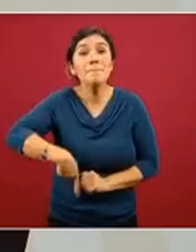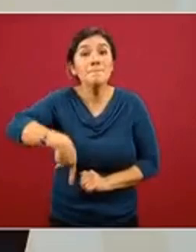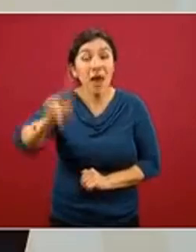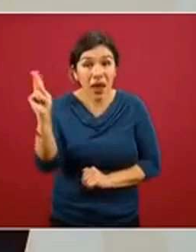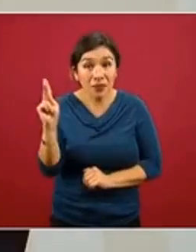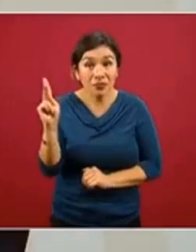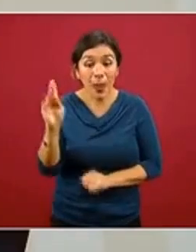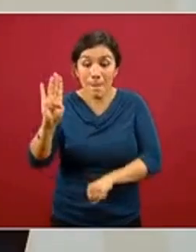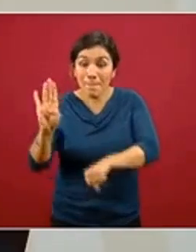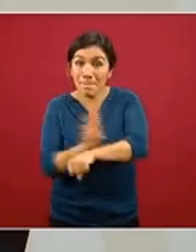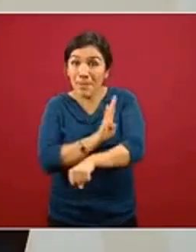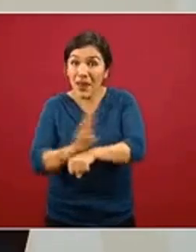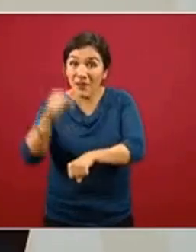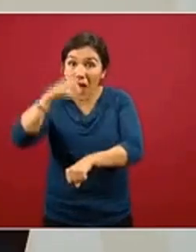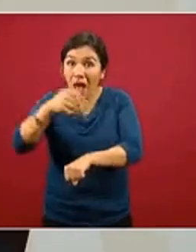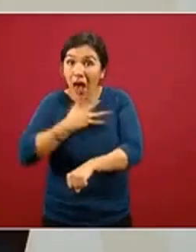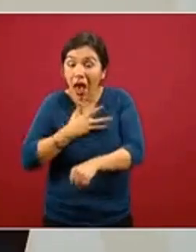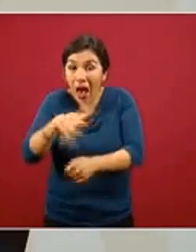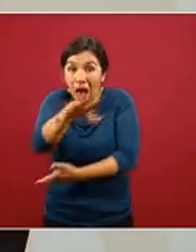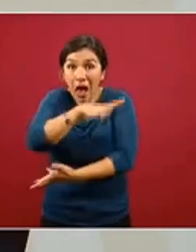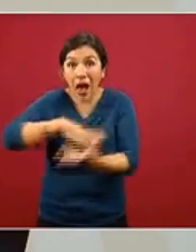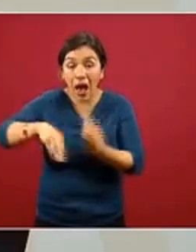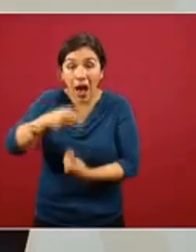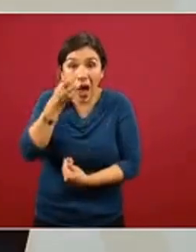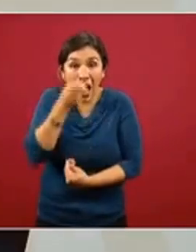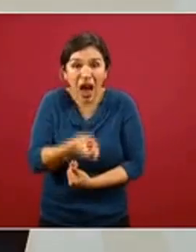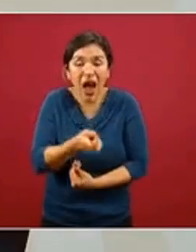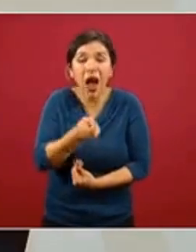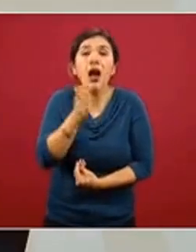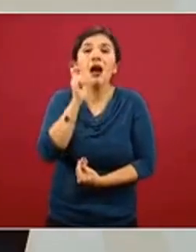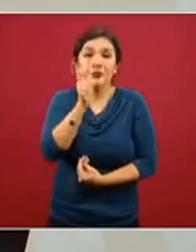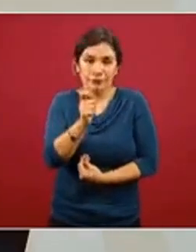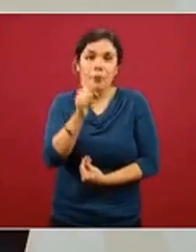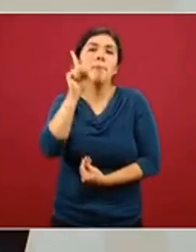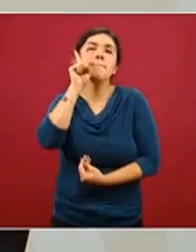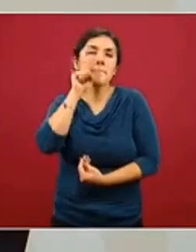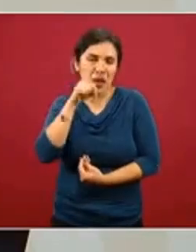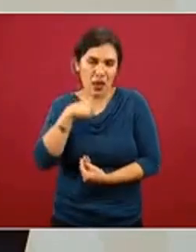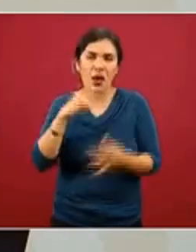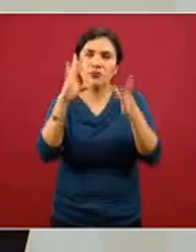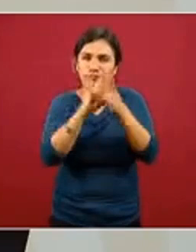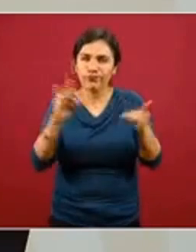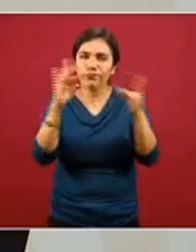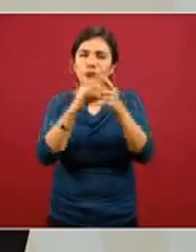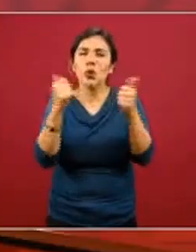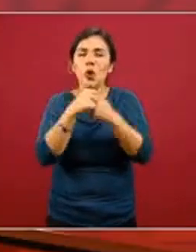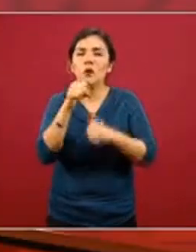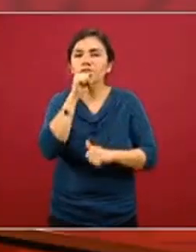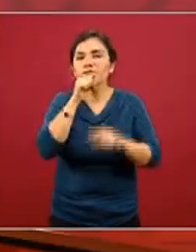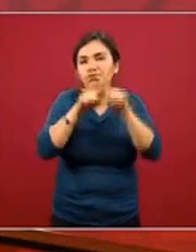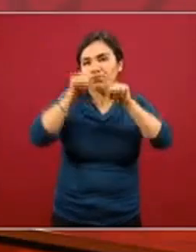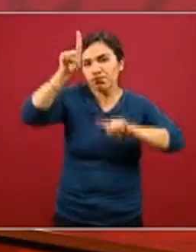el efecto benéfico que tiene estas medidas, mañana lo vamos a ilustrar con una gráfica,